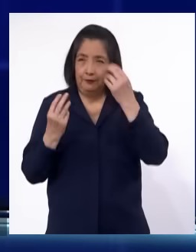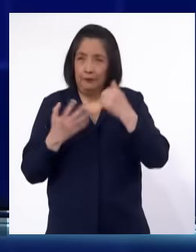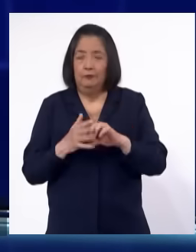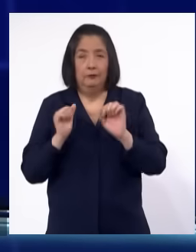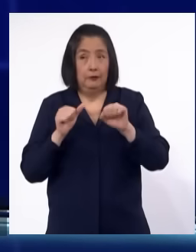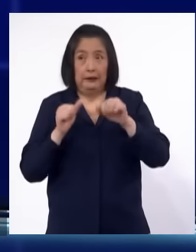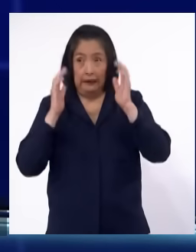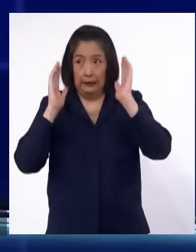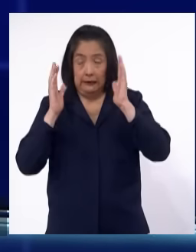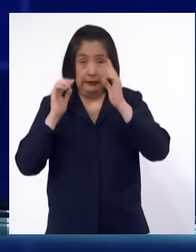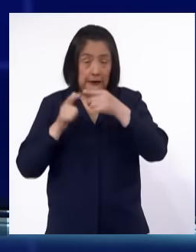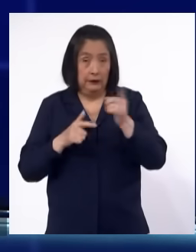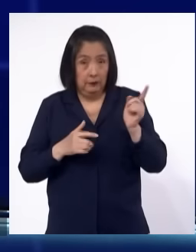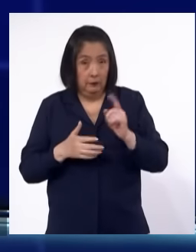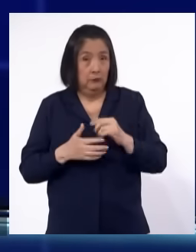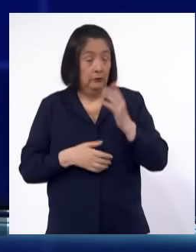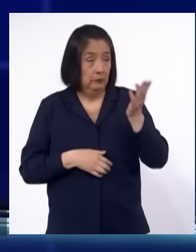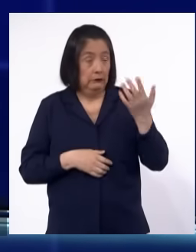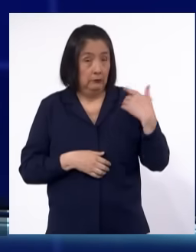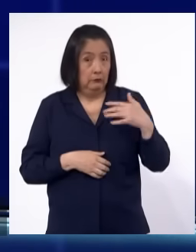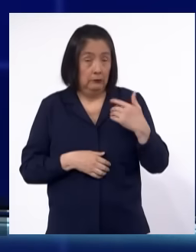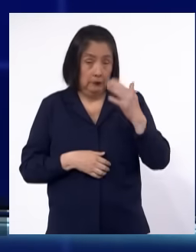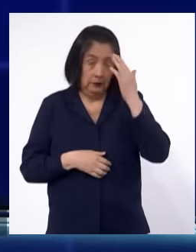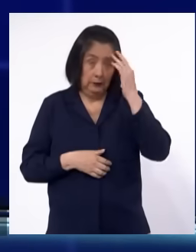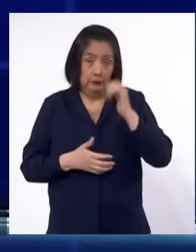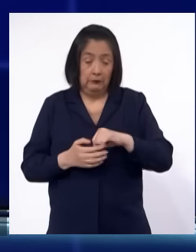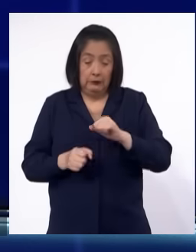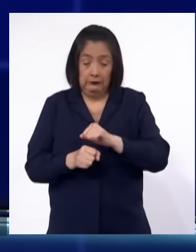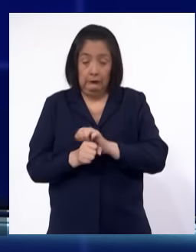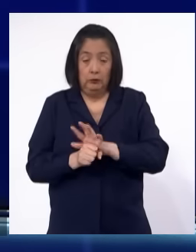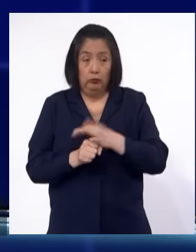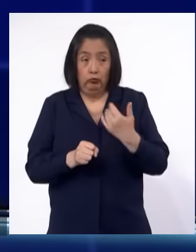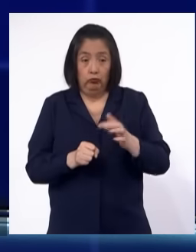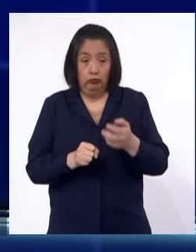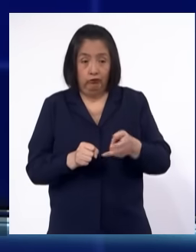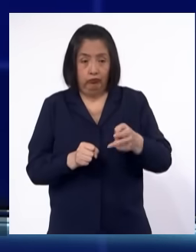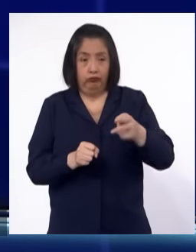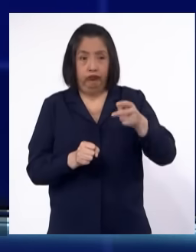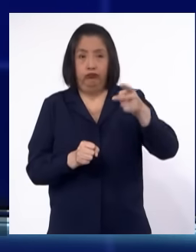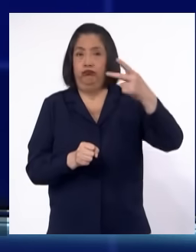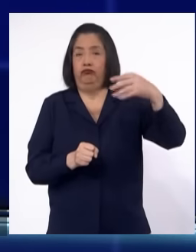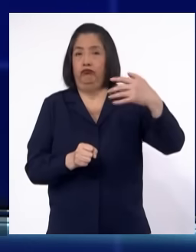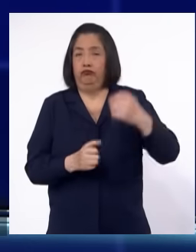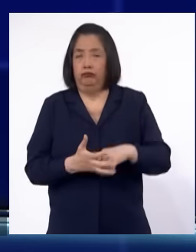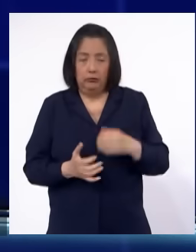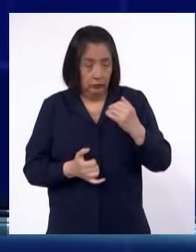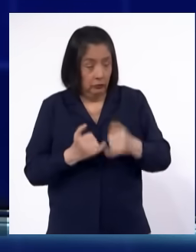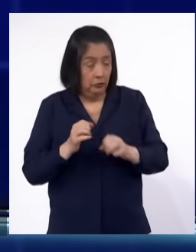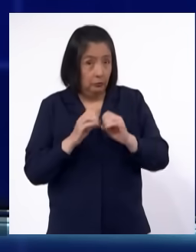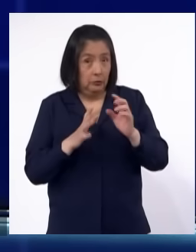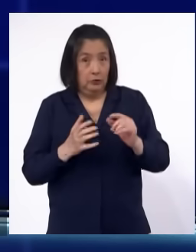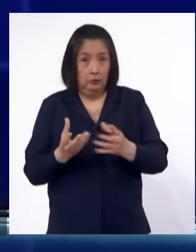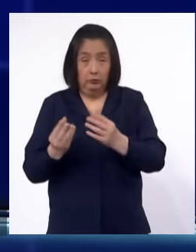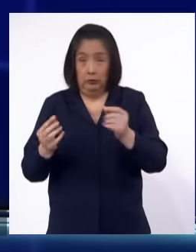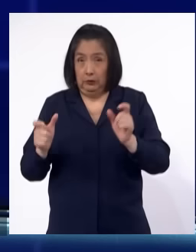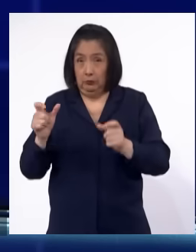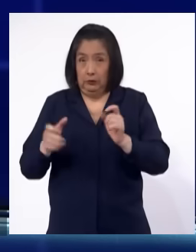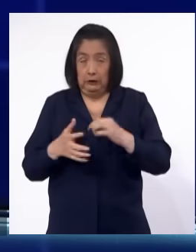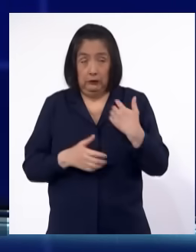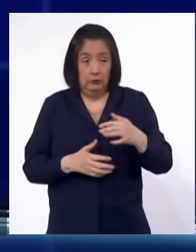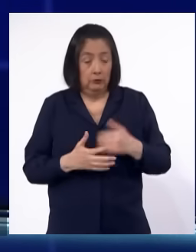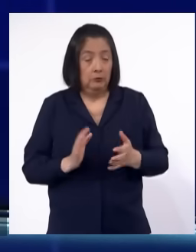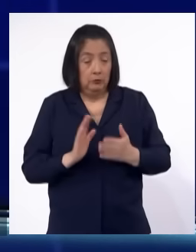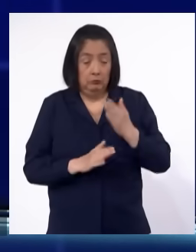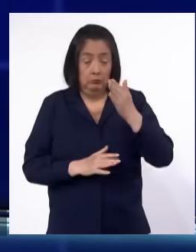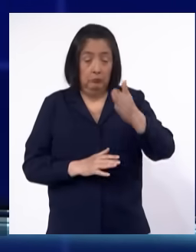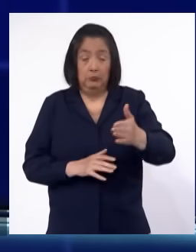Y mucha atención con lo siguiente. Sabemos que los casos de COVID se han incrementado de manera exponencial en los últimos días y decenas de personas están llegando al